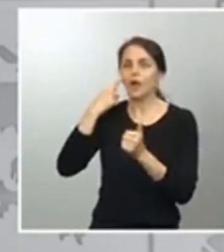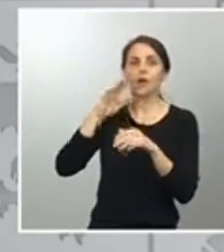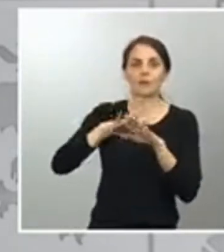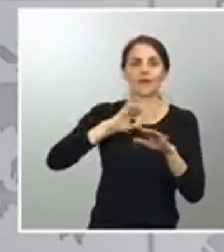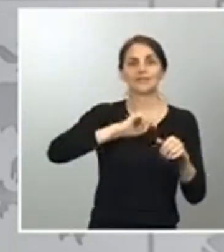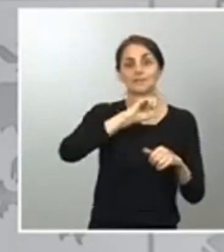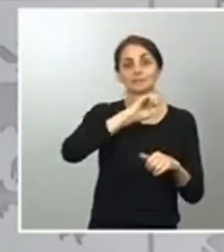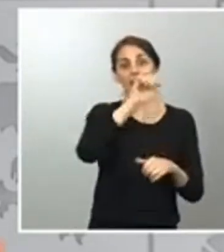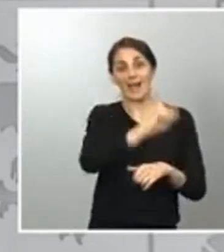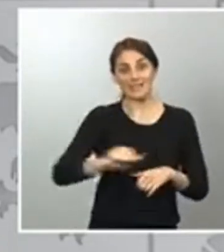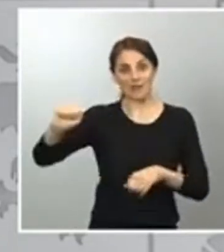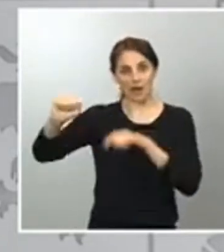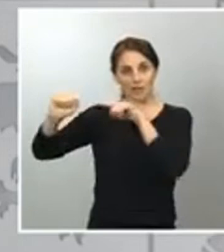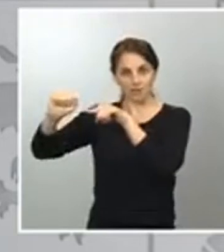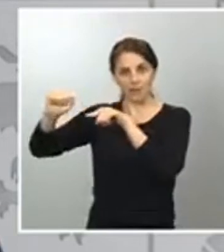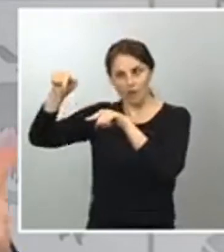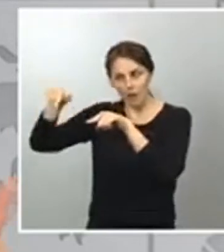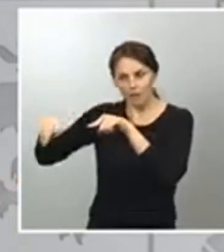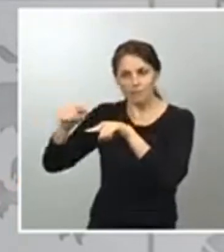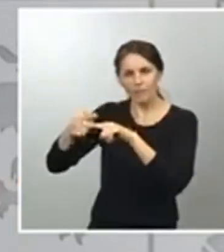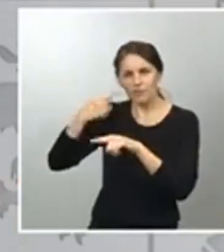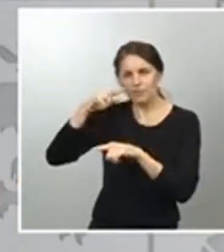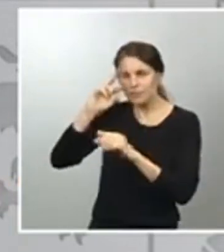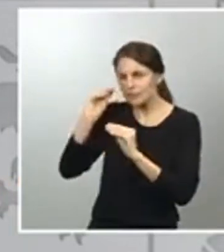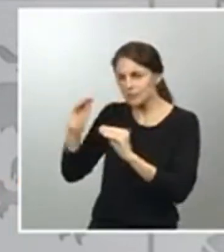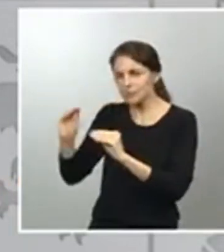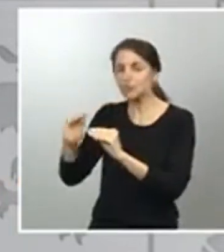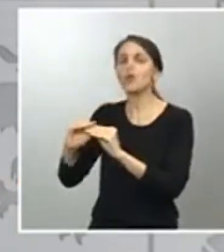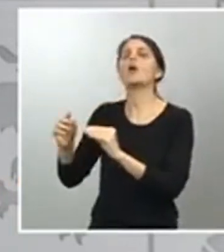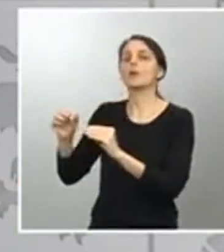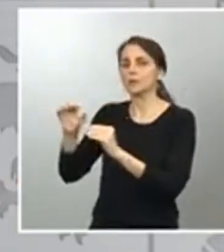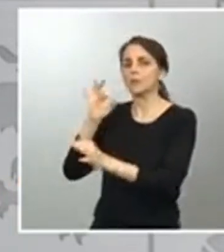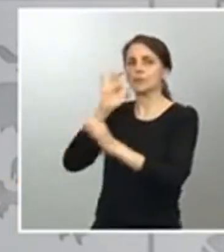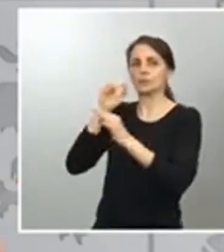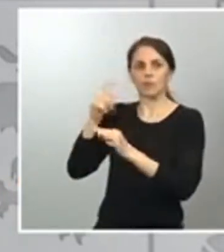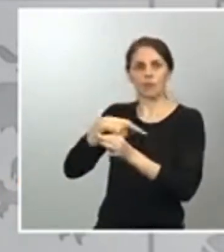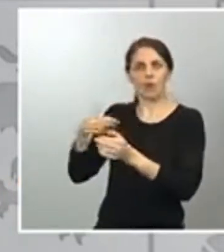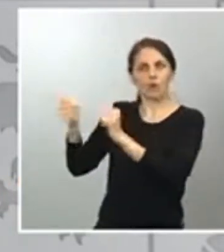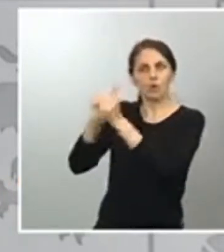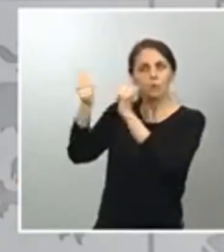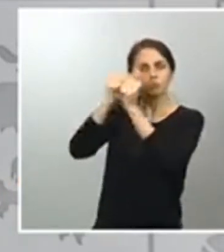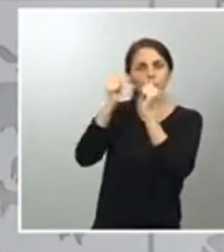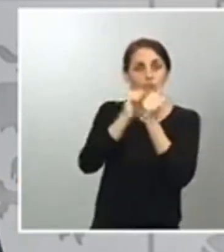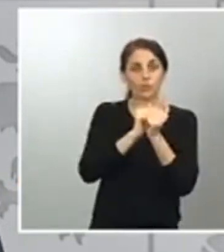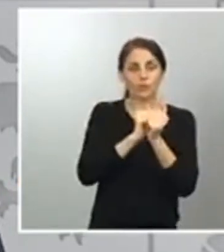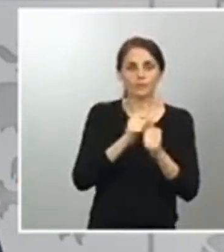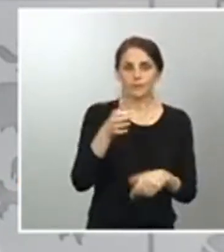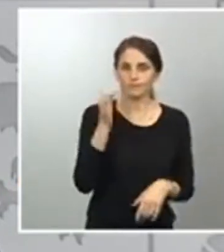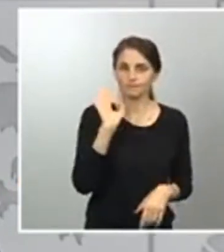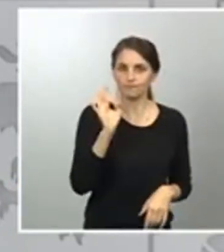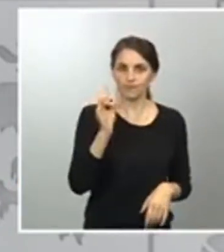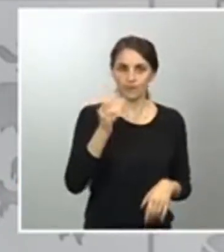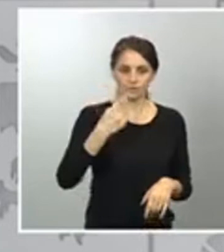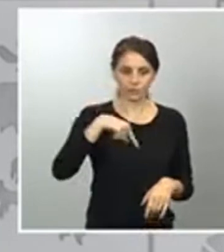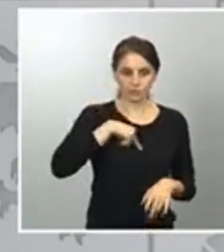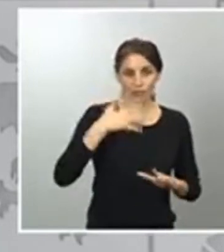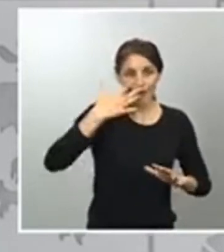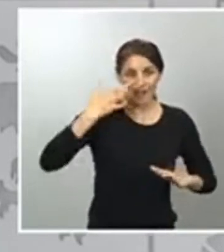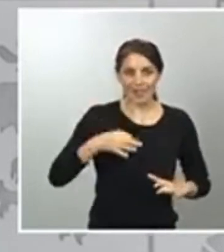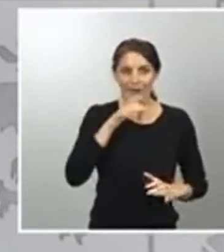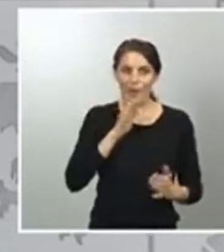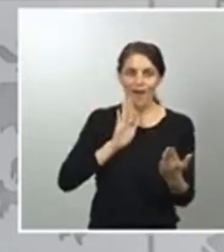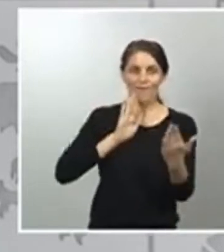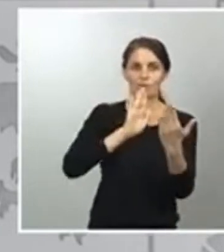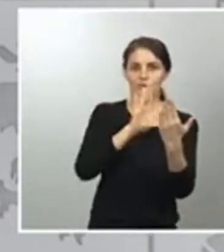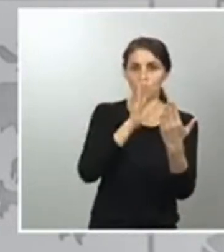clara, que somos de los primeros países que abordamos esa transición porque somos de los primeros países golpeados por la epidemia, pero consideramos que